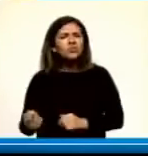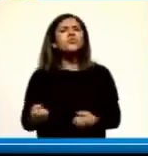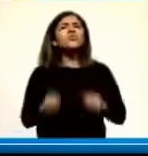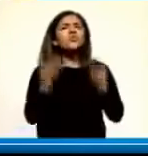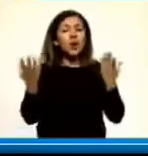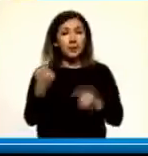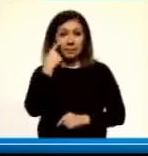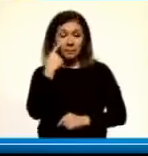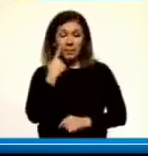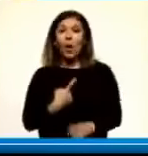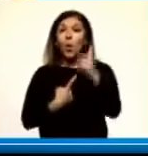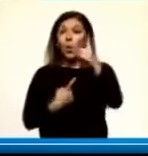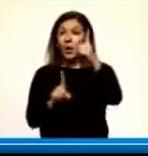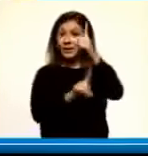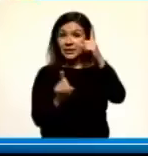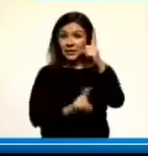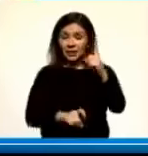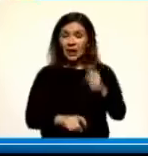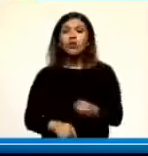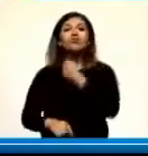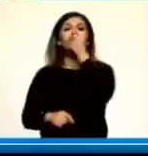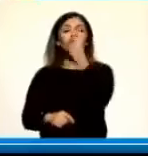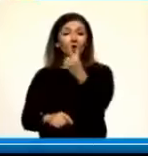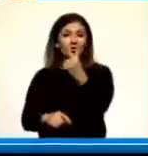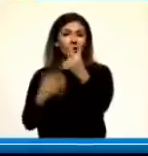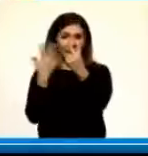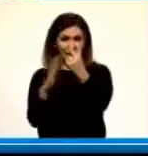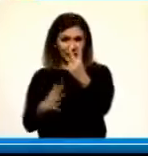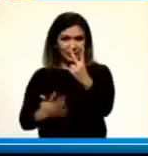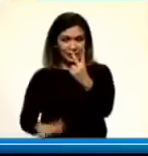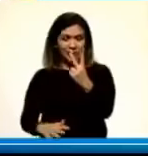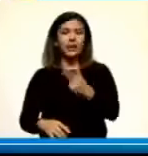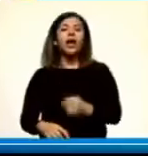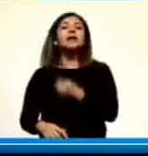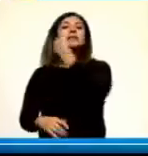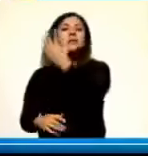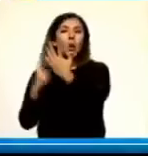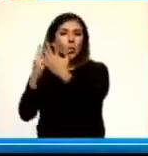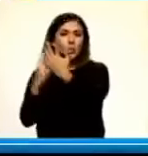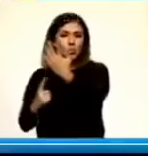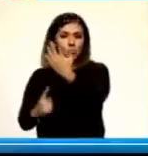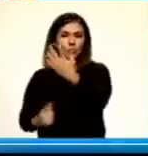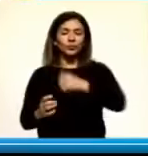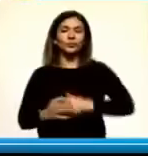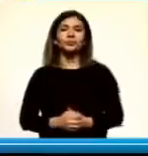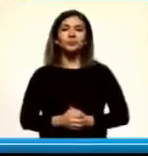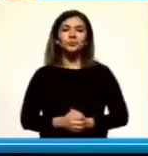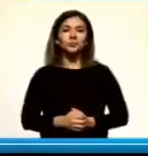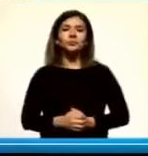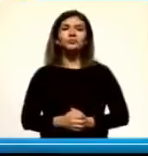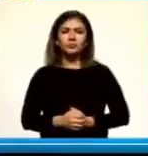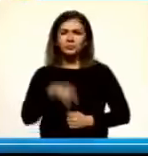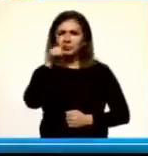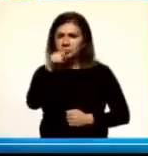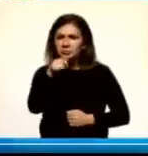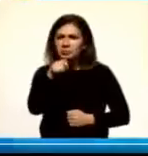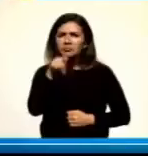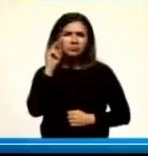1 centena, 2 decenas y 5 unidades. Se